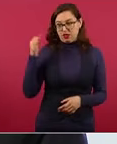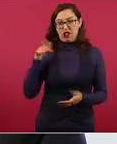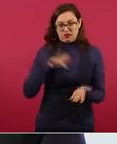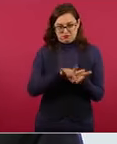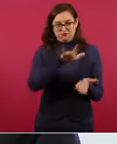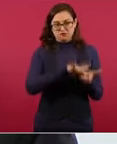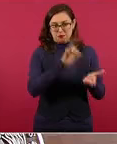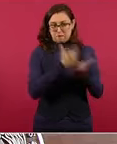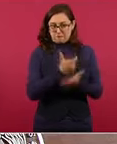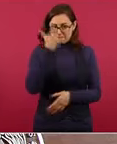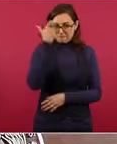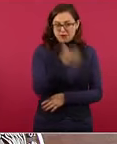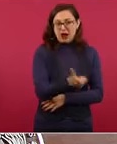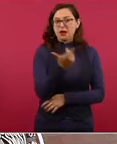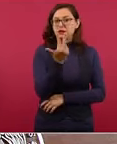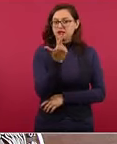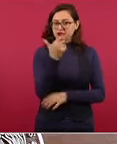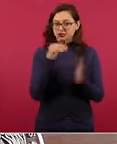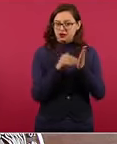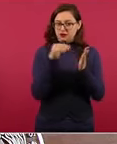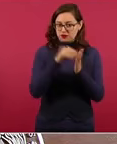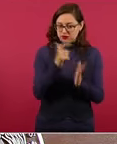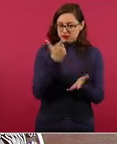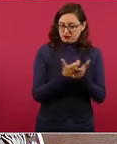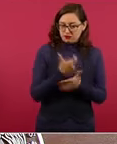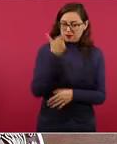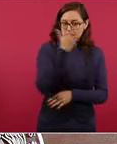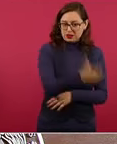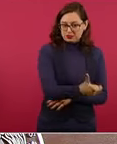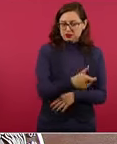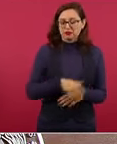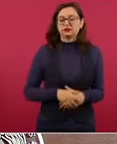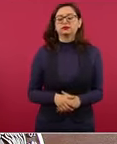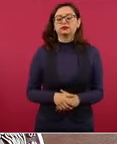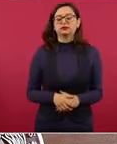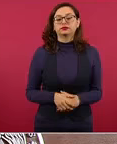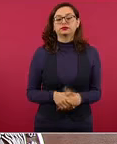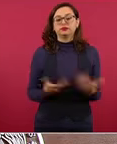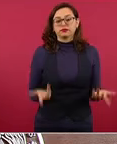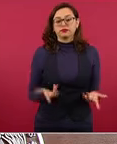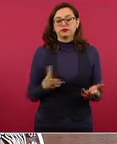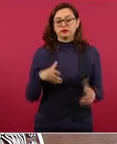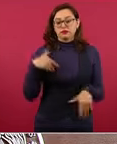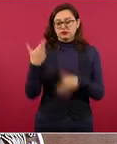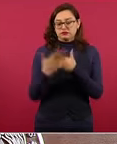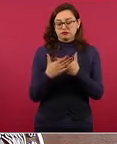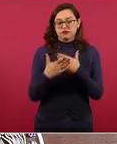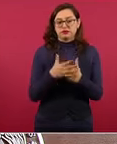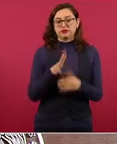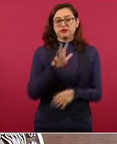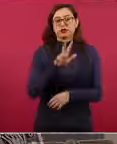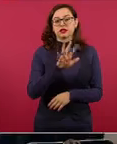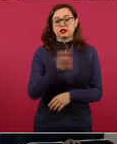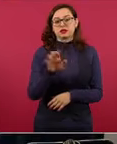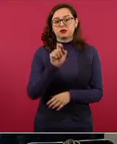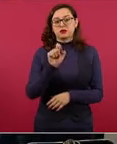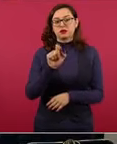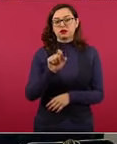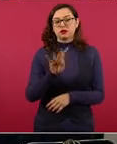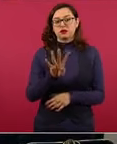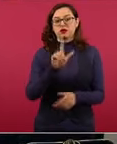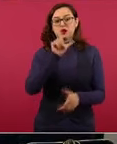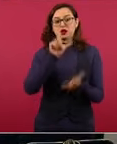pesos también fueron aportados en 2021 y se espera tener 524 litros por segundo el año pasado